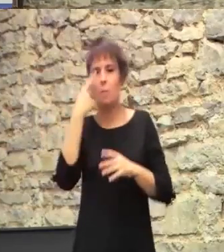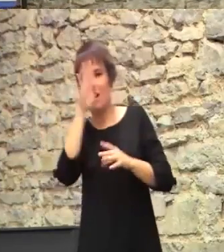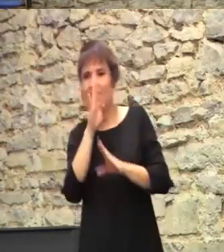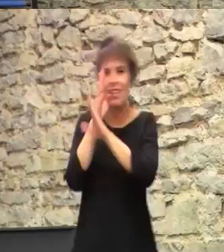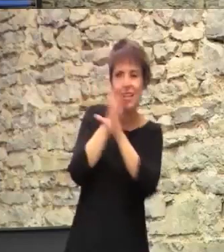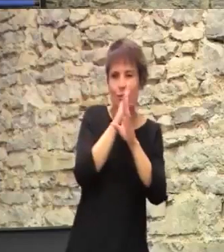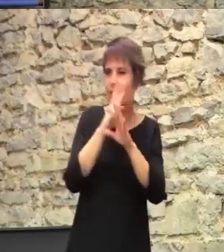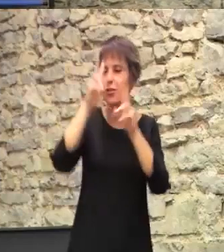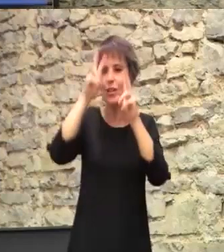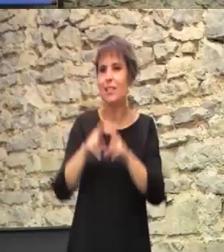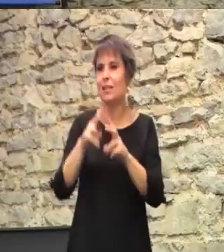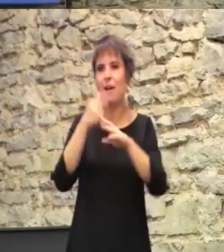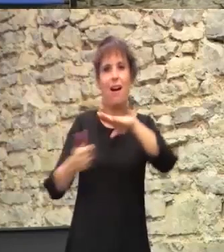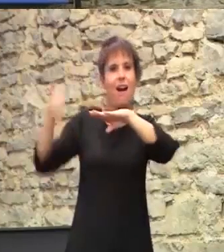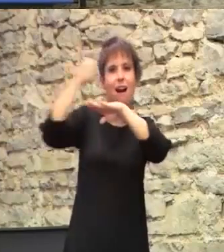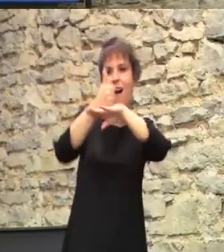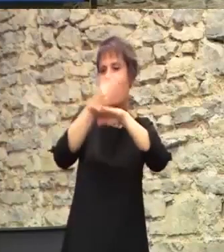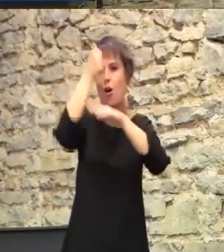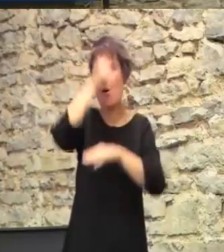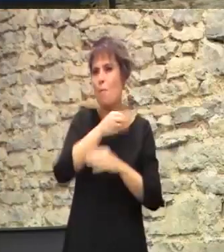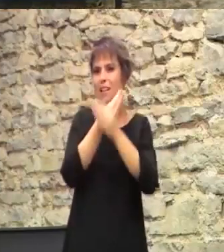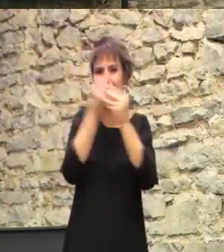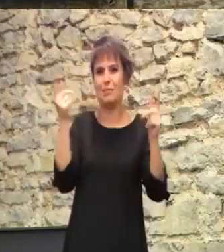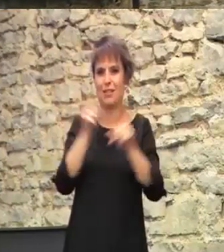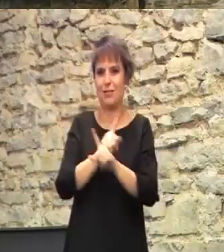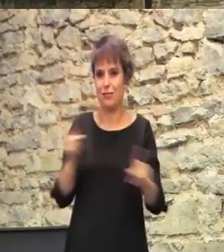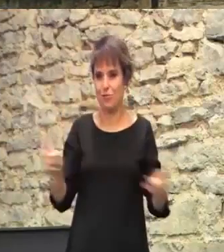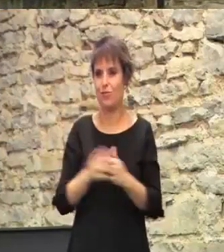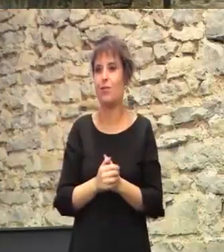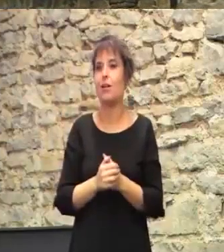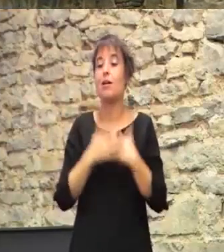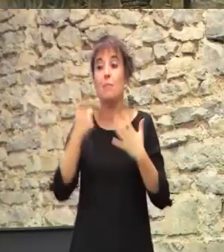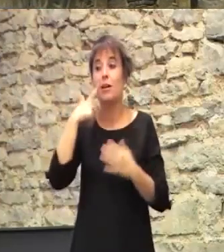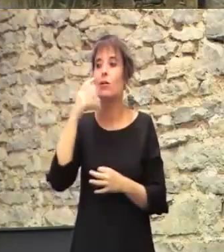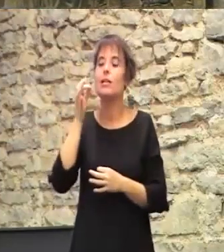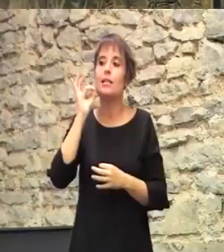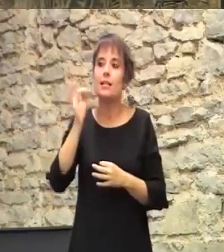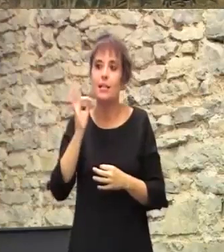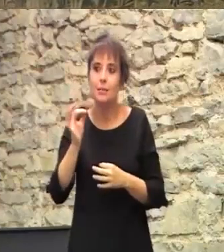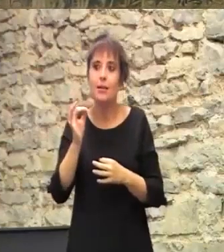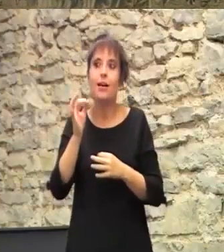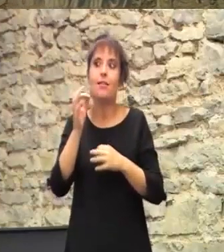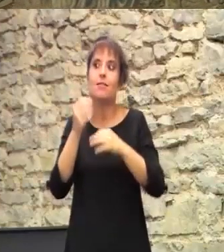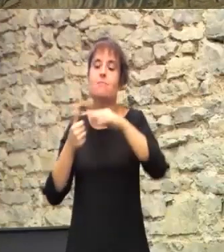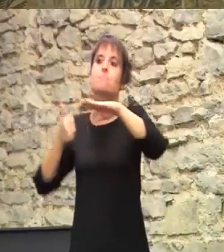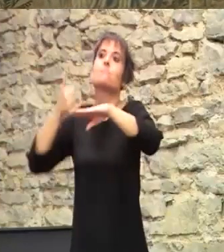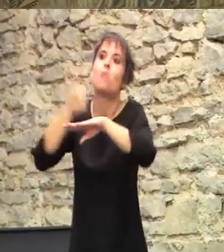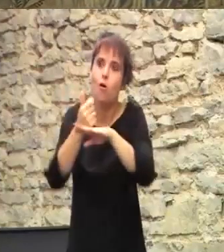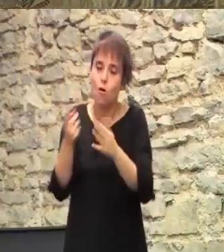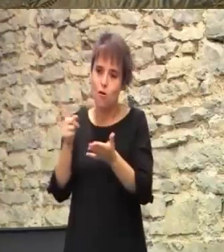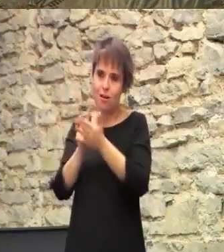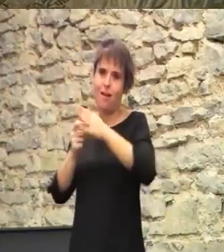y no termina de desaparecer por el contrario cada cierto tiempo se recupera y recobra más fuerza